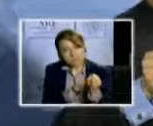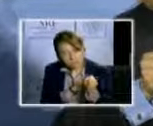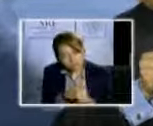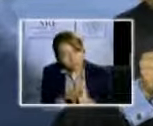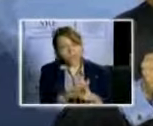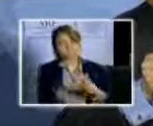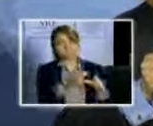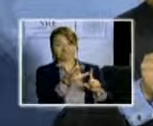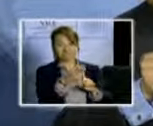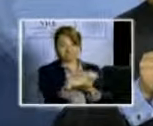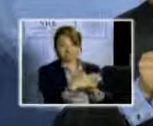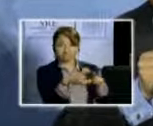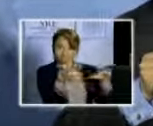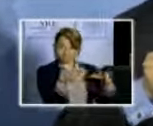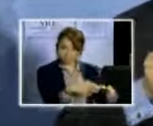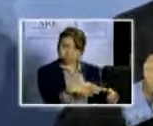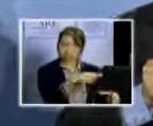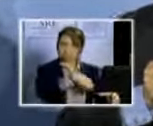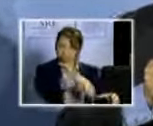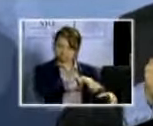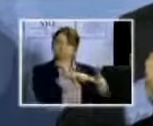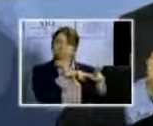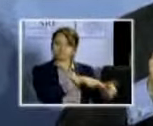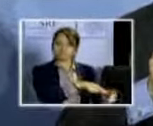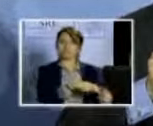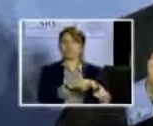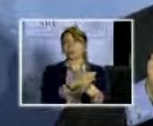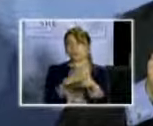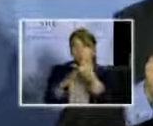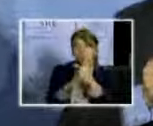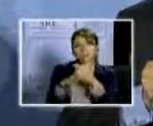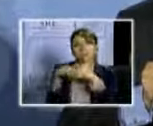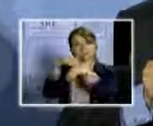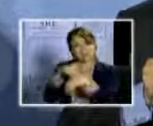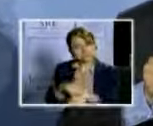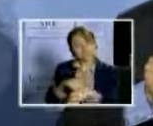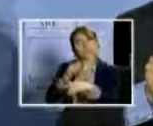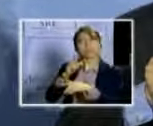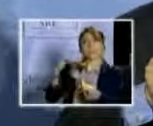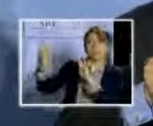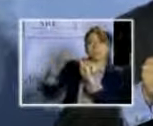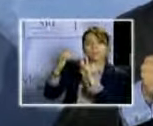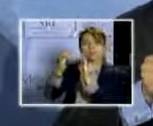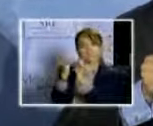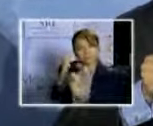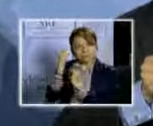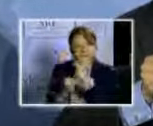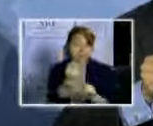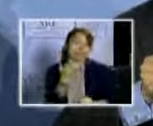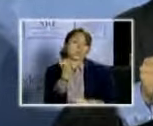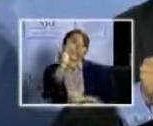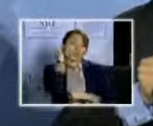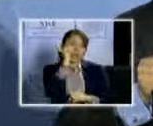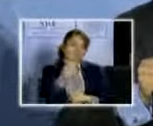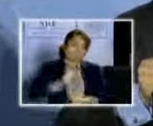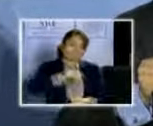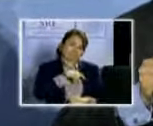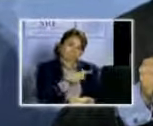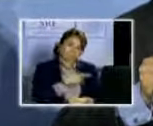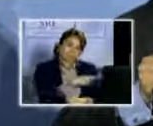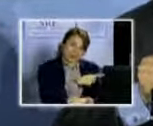eminentes servicios a la comunidad internacional. Nos gustaría que hiciera más. Para que haga más, probablemente tiene